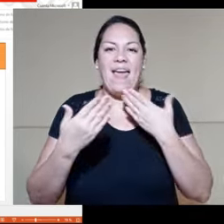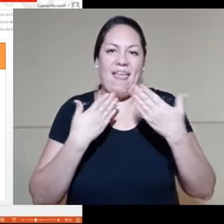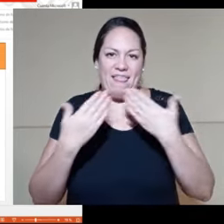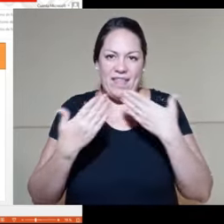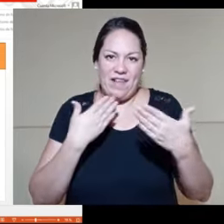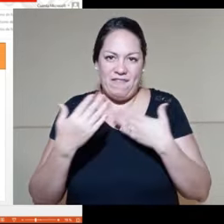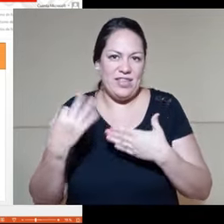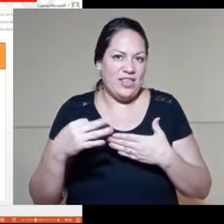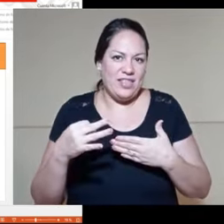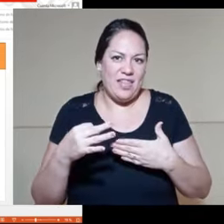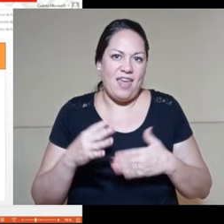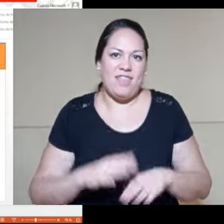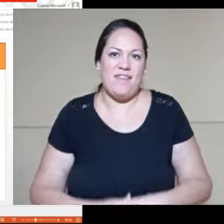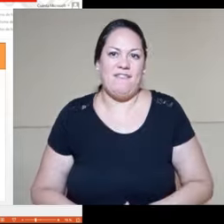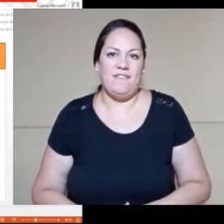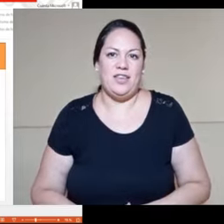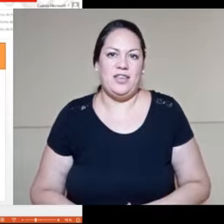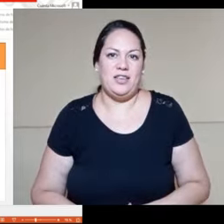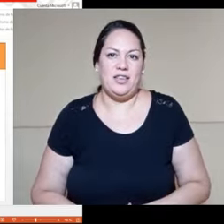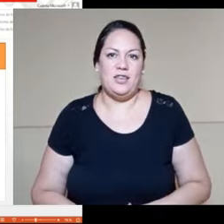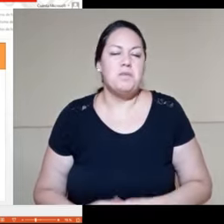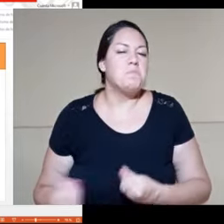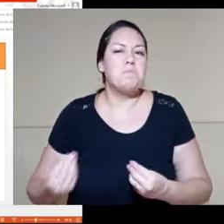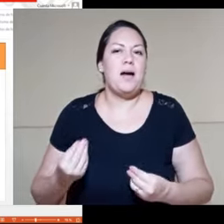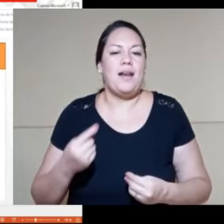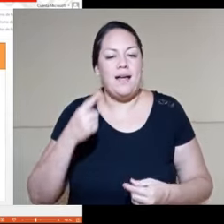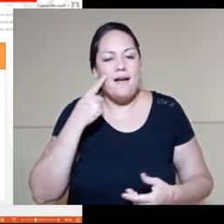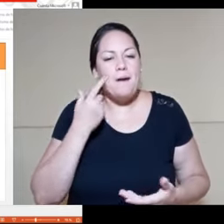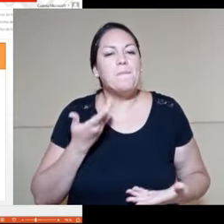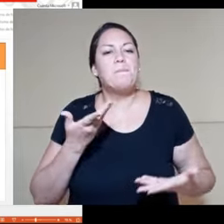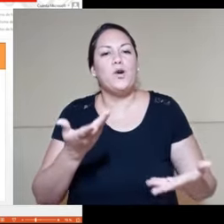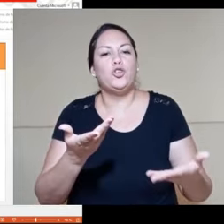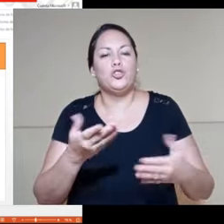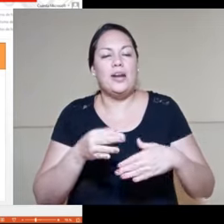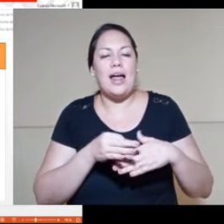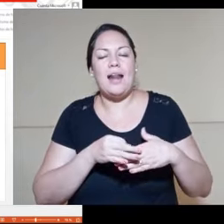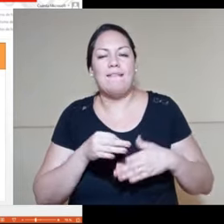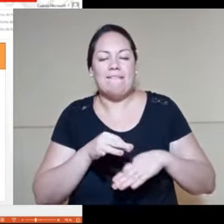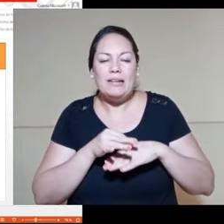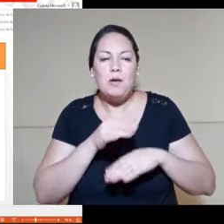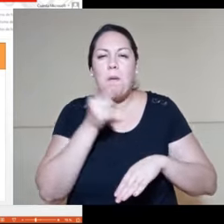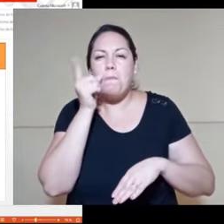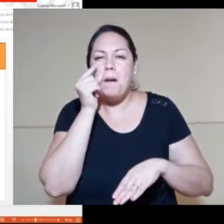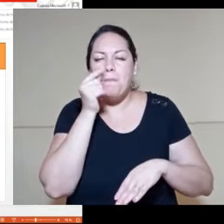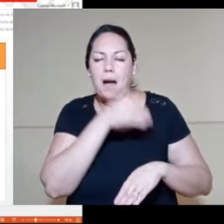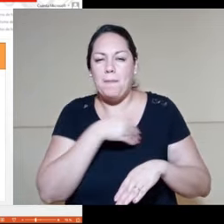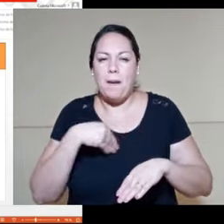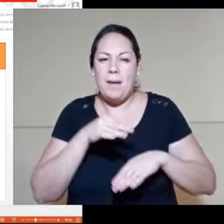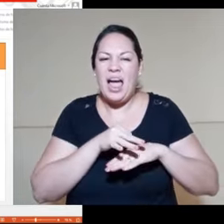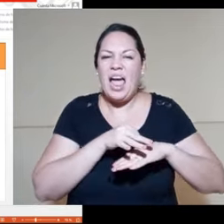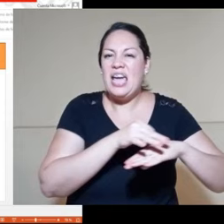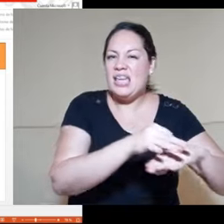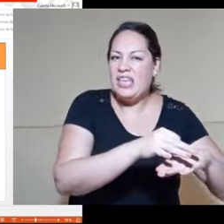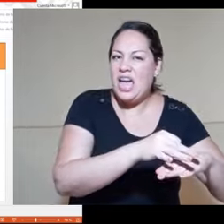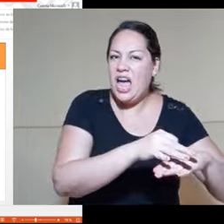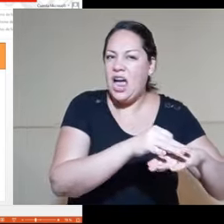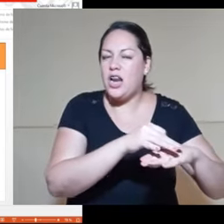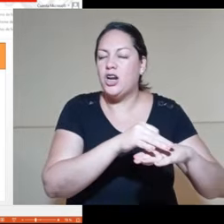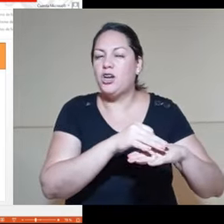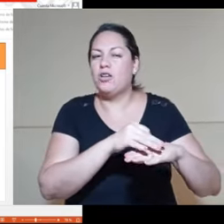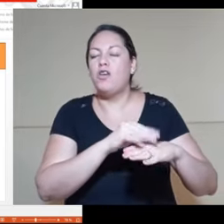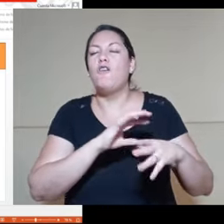una entrevista con alguna, por ejemplo, de ustedes, para eso están en esta carrera, para asesorar, para evaluar y